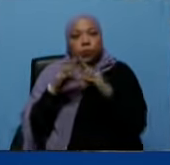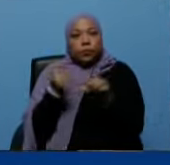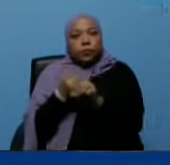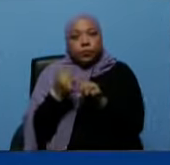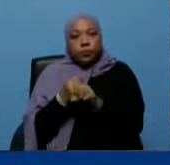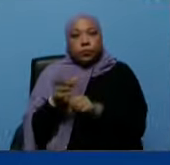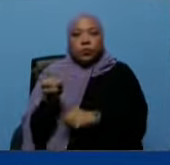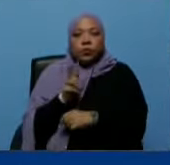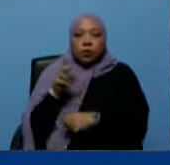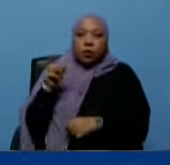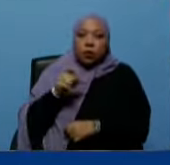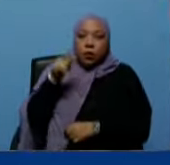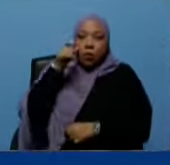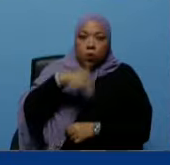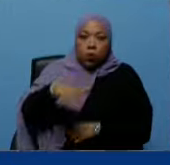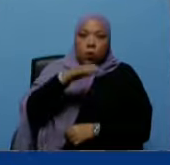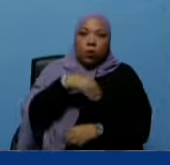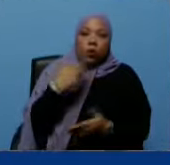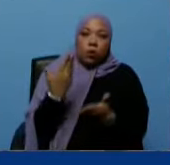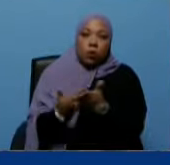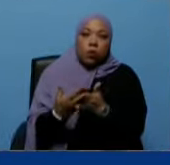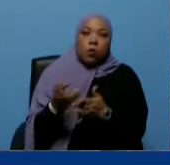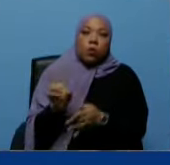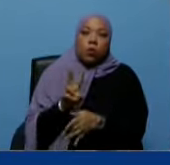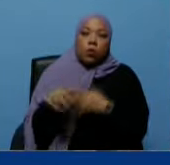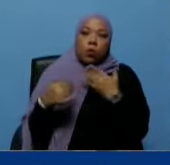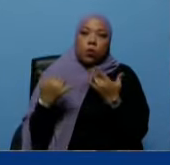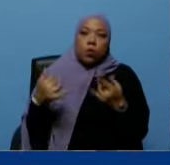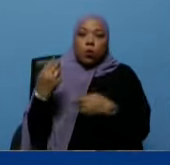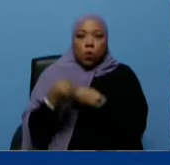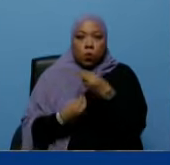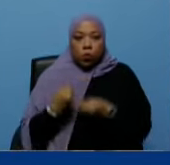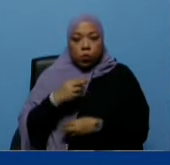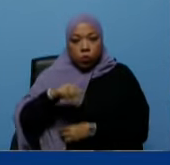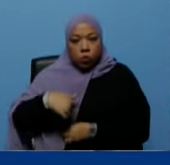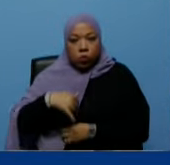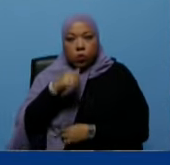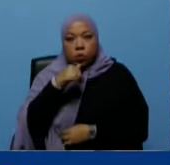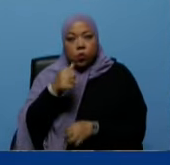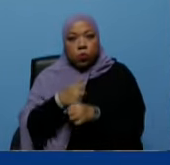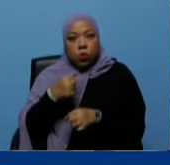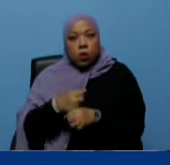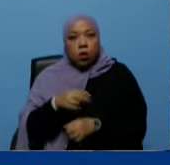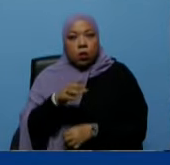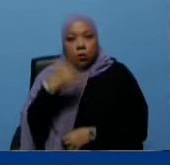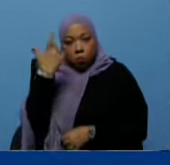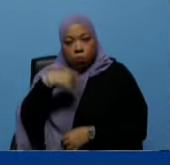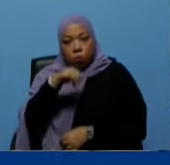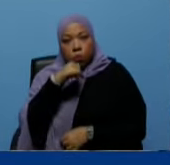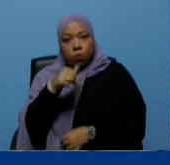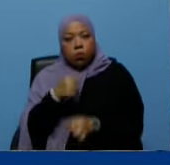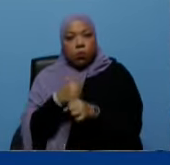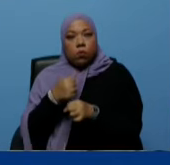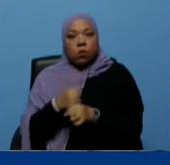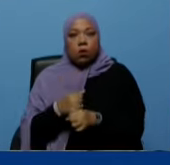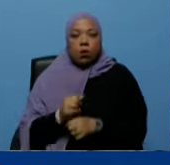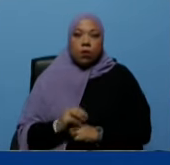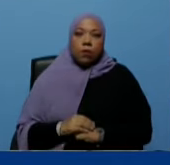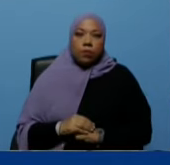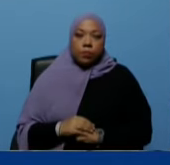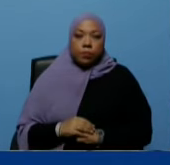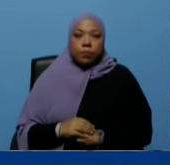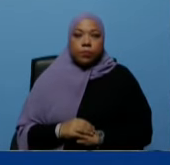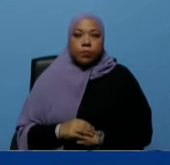el paciente necesite hasta llegar al paso de la realización de su prótesis dental. Cabe destacar